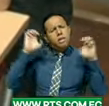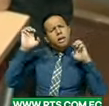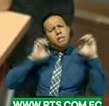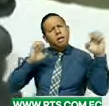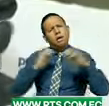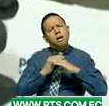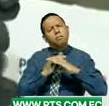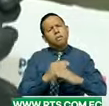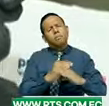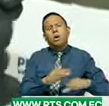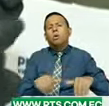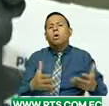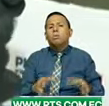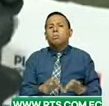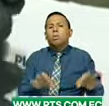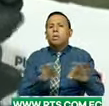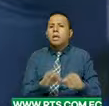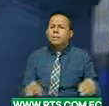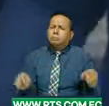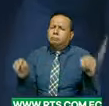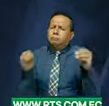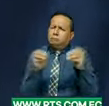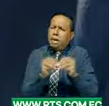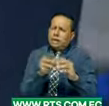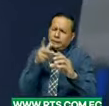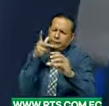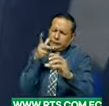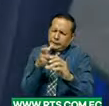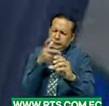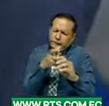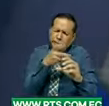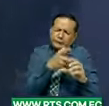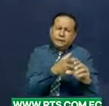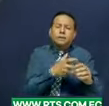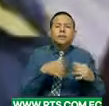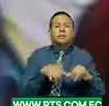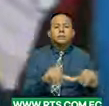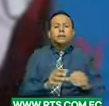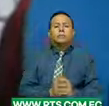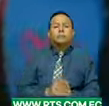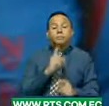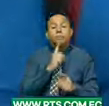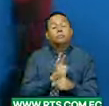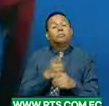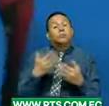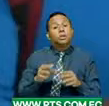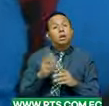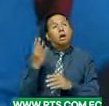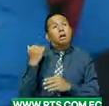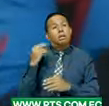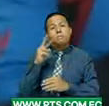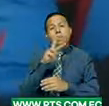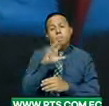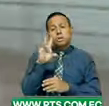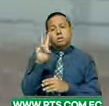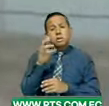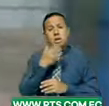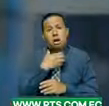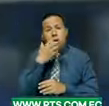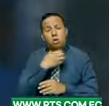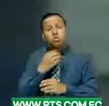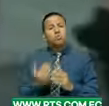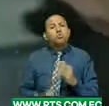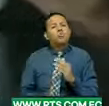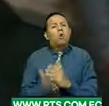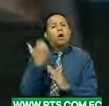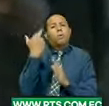es intensificar el plan de vacunación. Por su parte, el COE Nacional informó que desde el 27 de agosto rigen nuevas disposiciones de